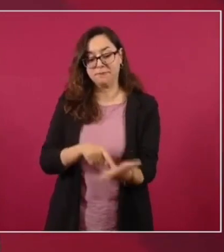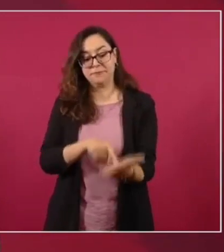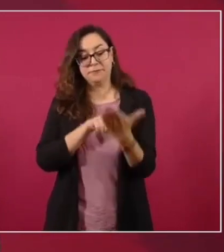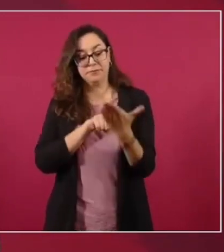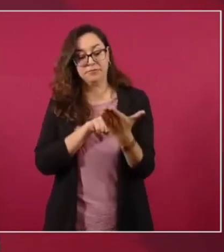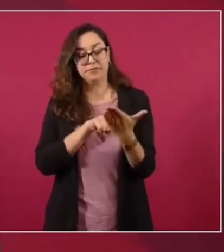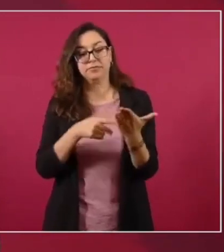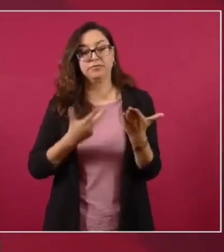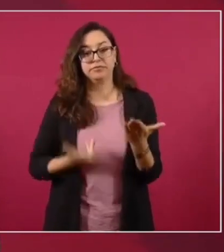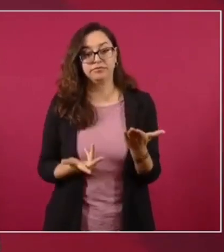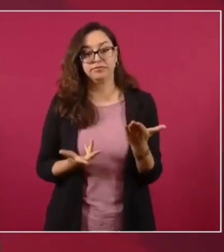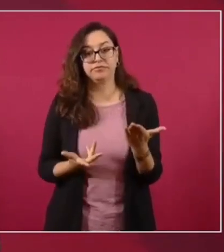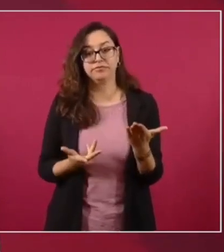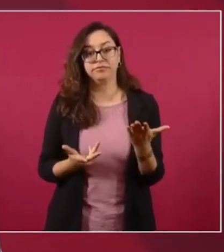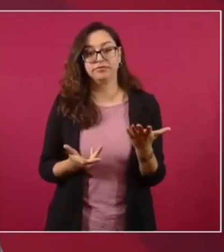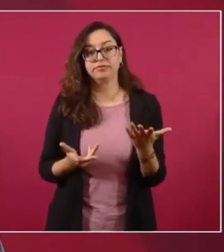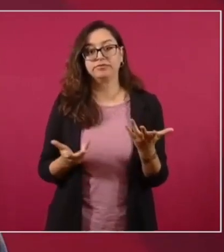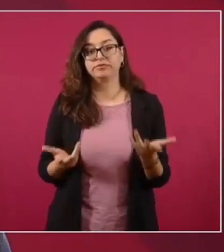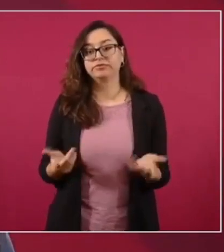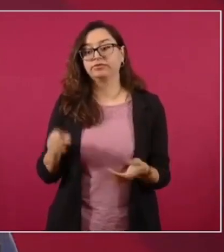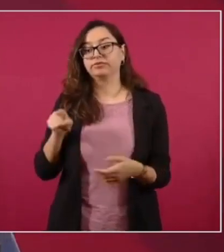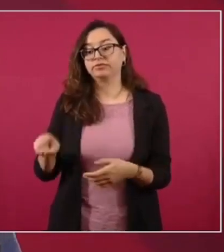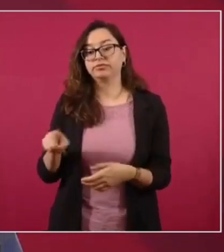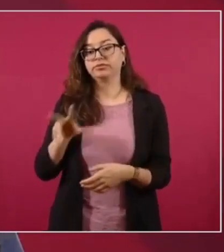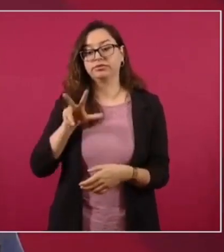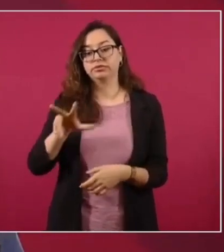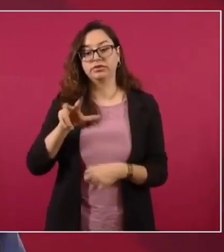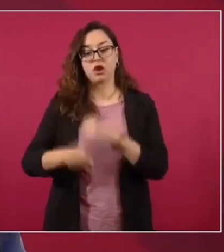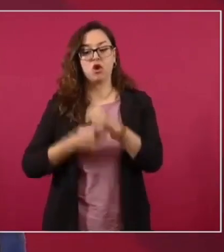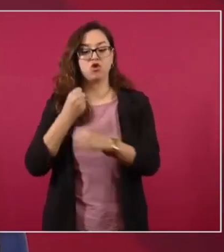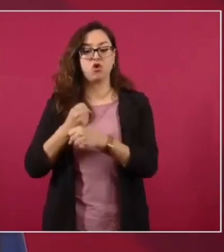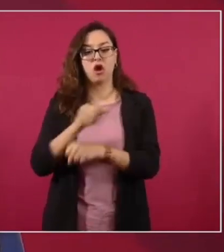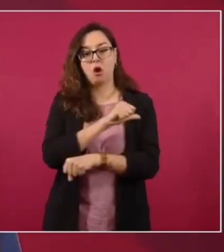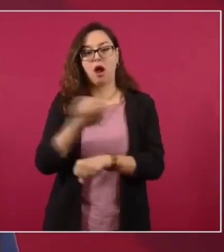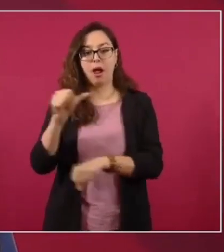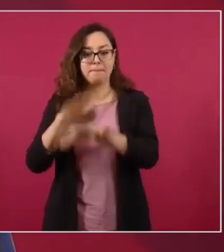solo se permite que trabajen mayores de 18 años.